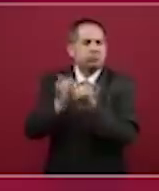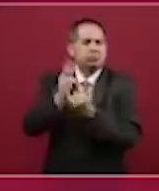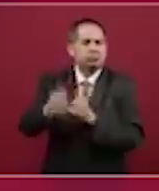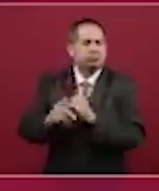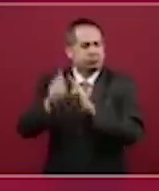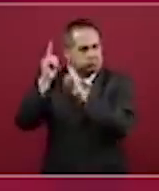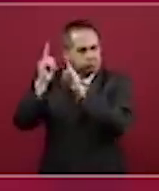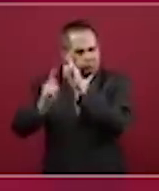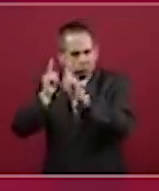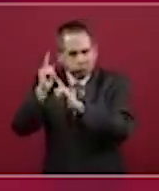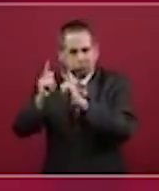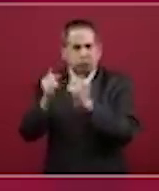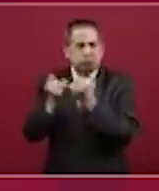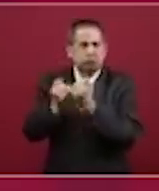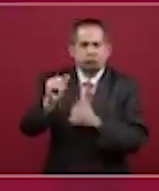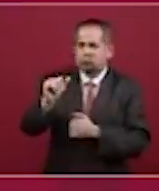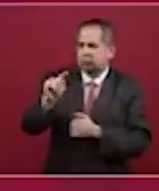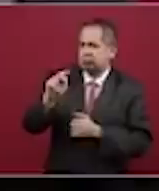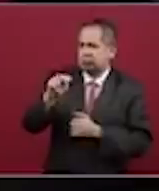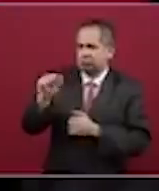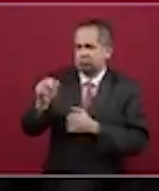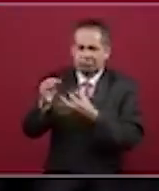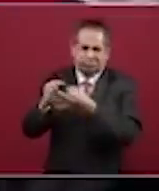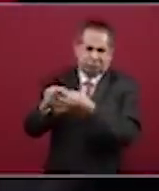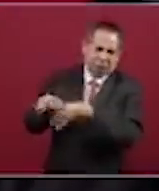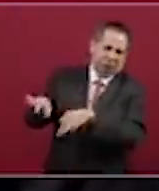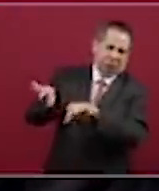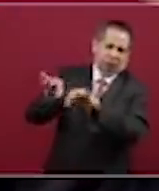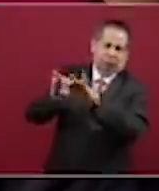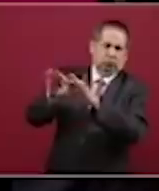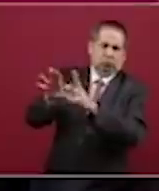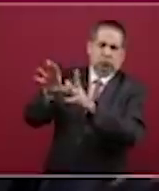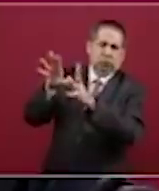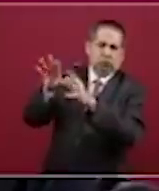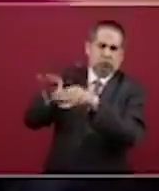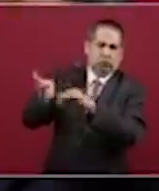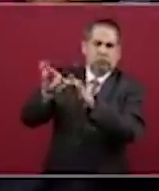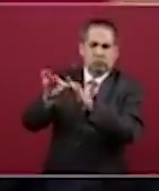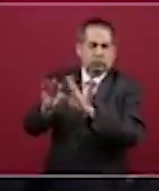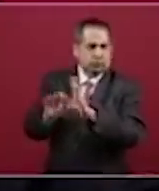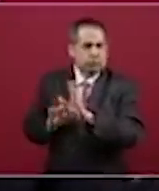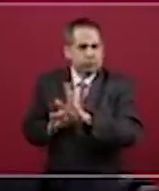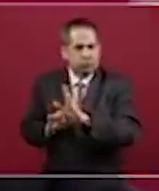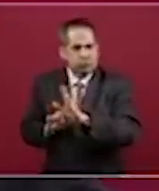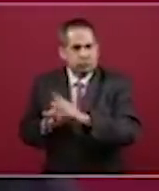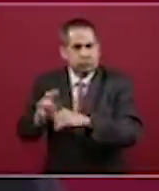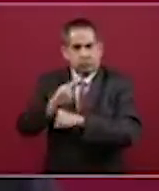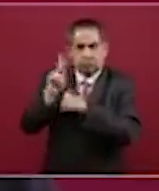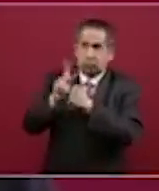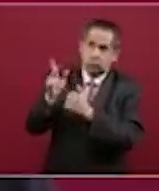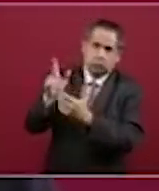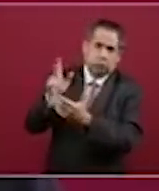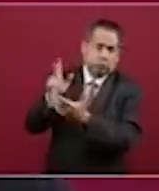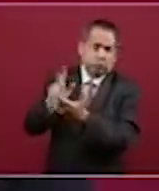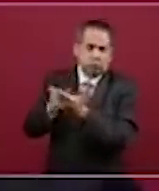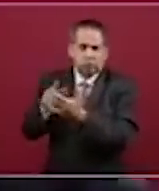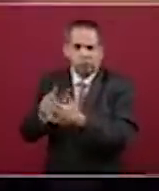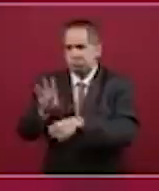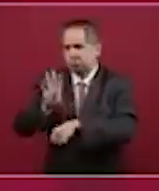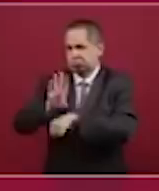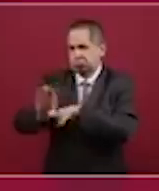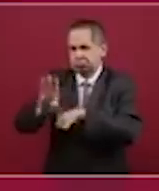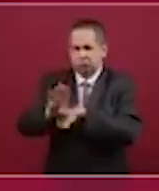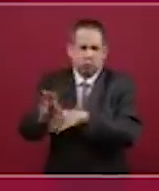Grecia, como Atenas, muy importantes, ¿sí? Esas naciones.